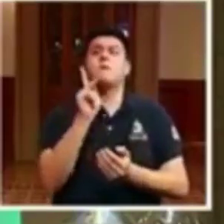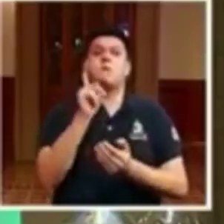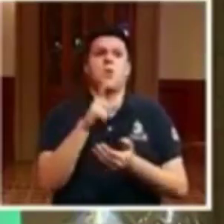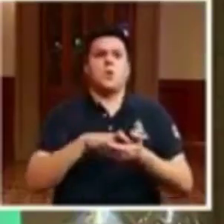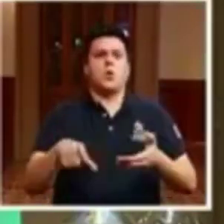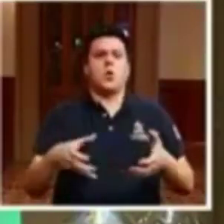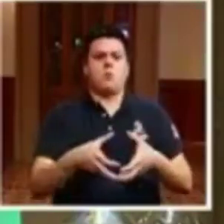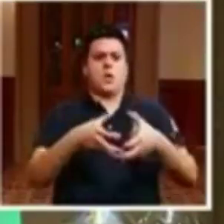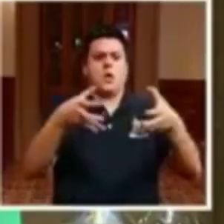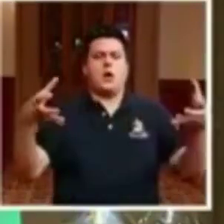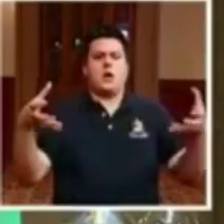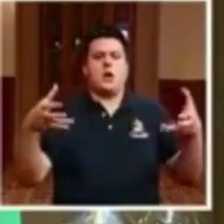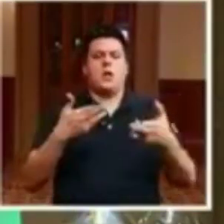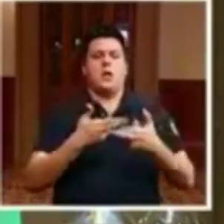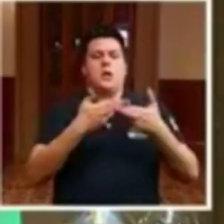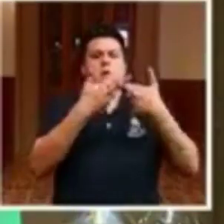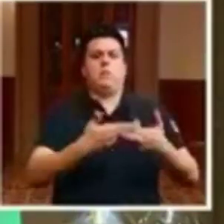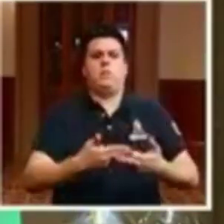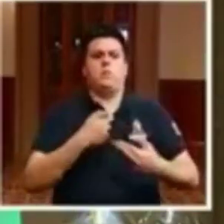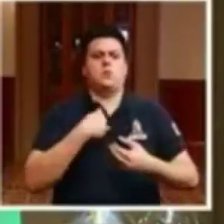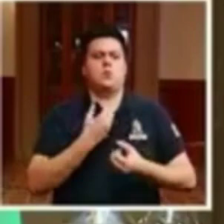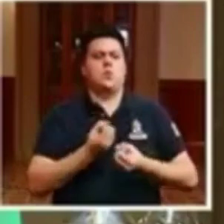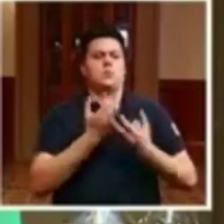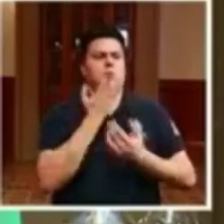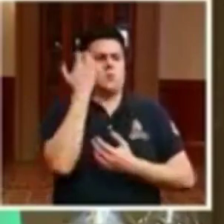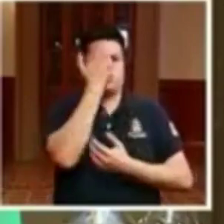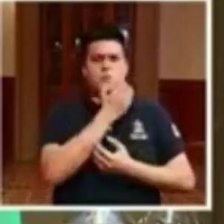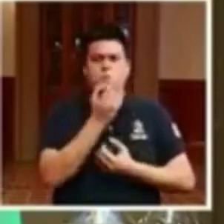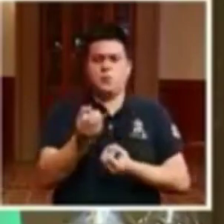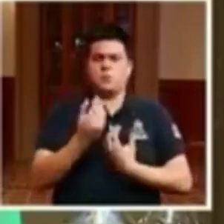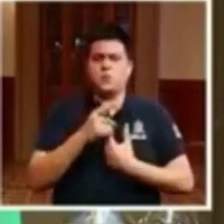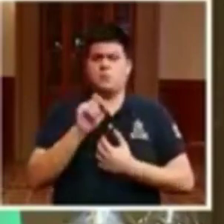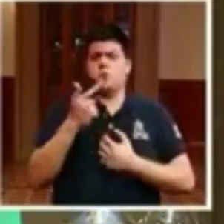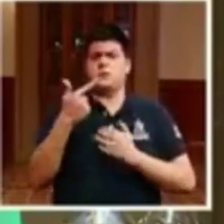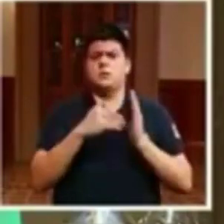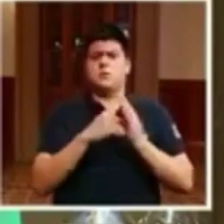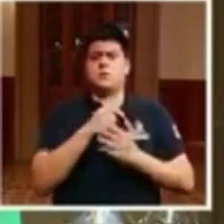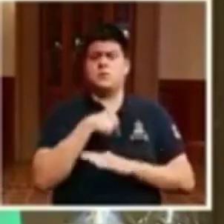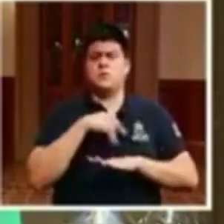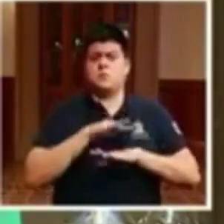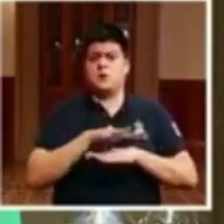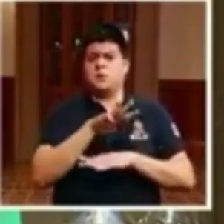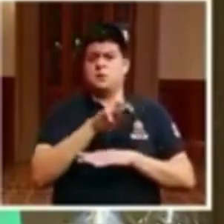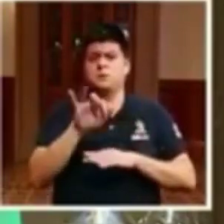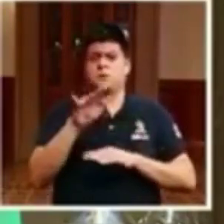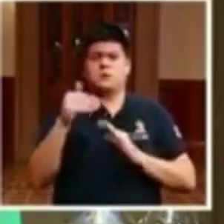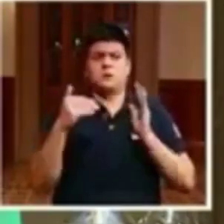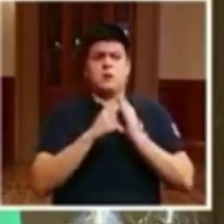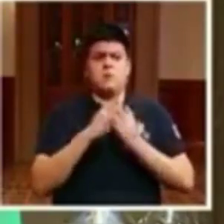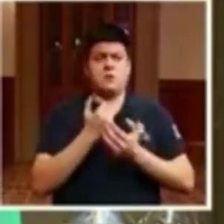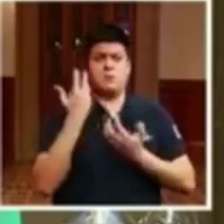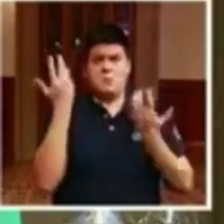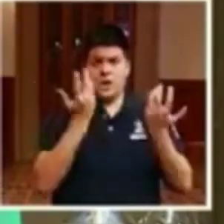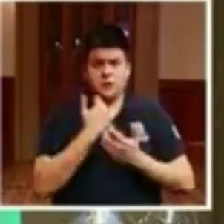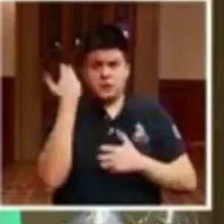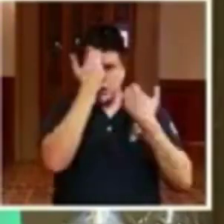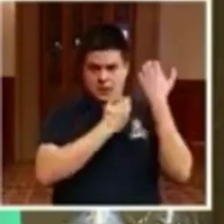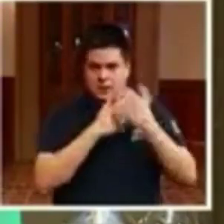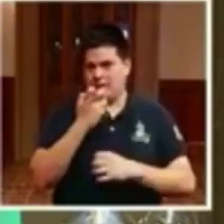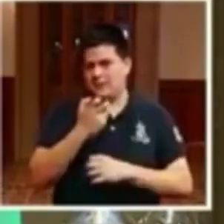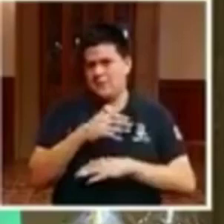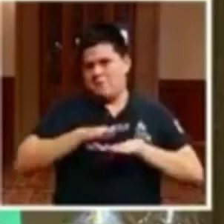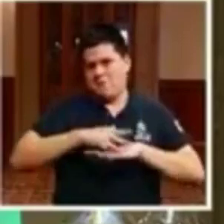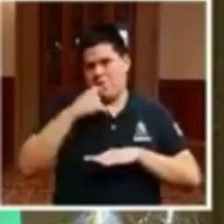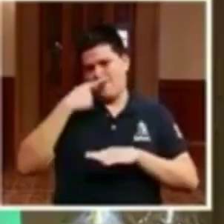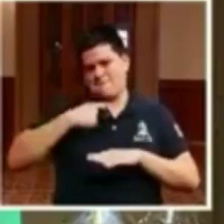las cifras de contagios y además dio a conocer los fallecimientos de 35 personas con los que la entidad llegó a seis